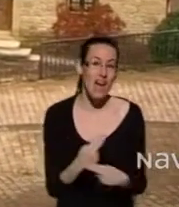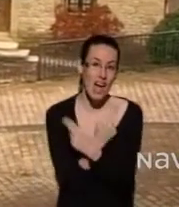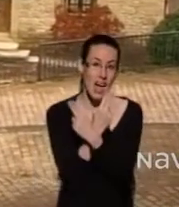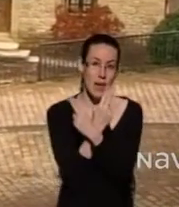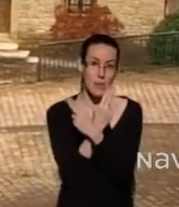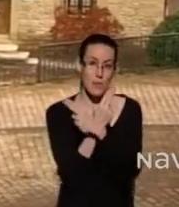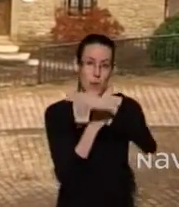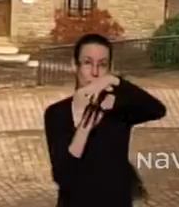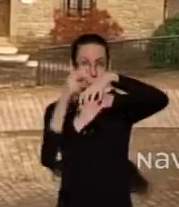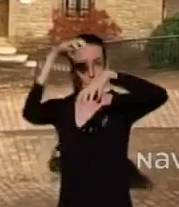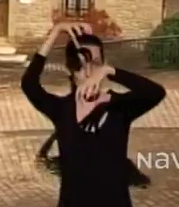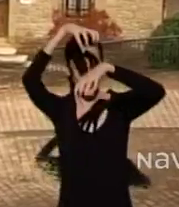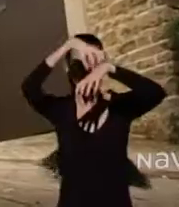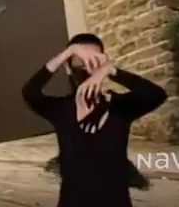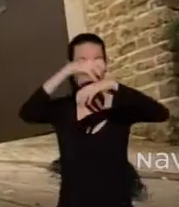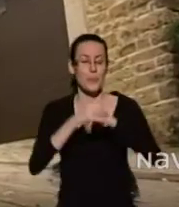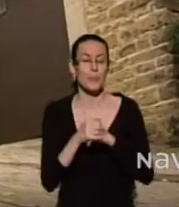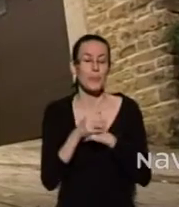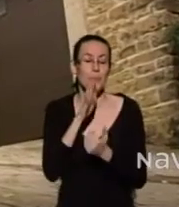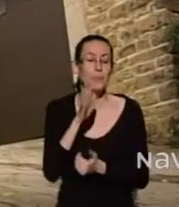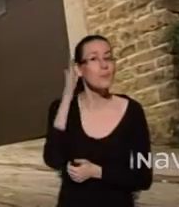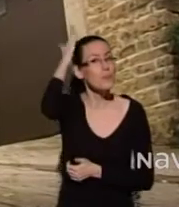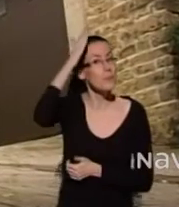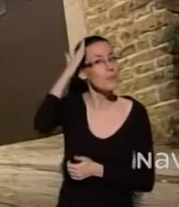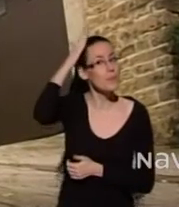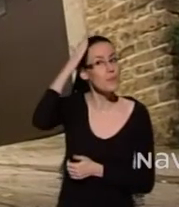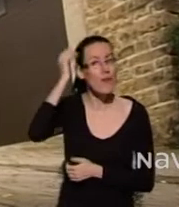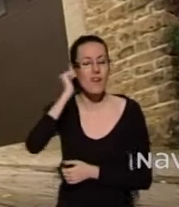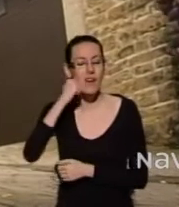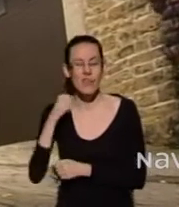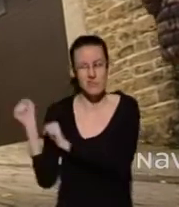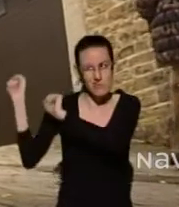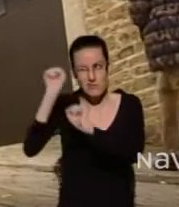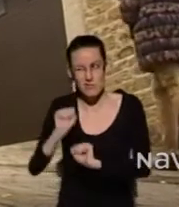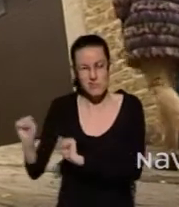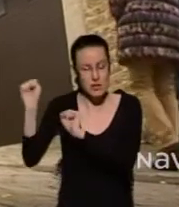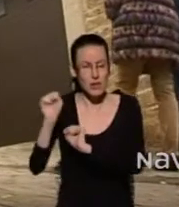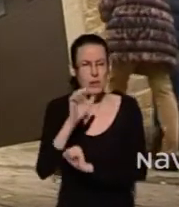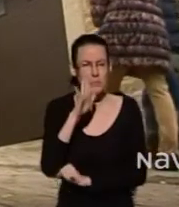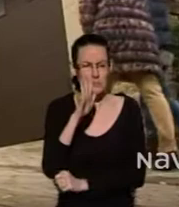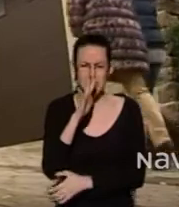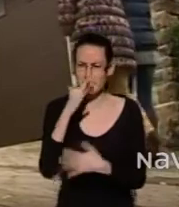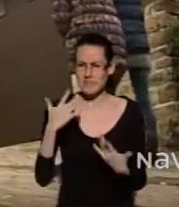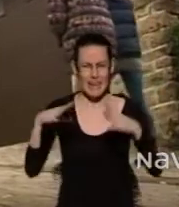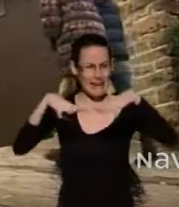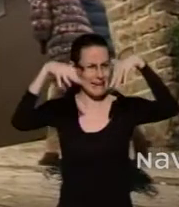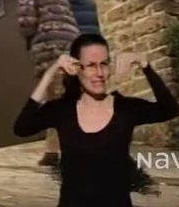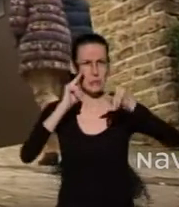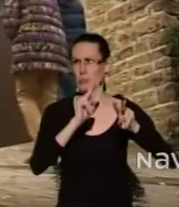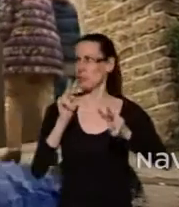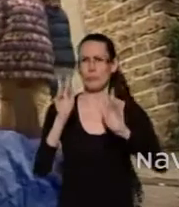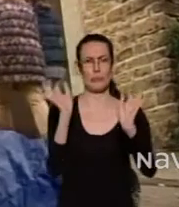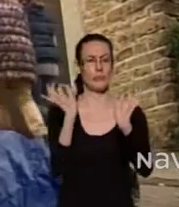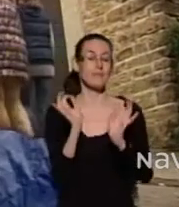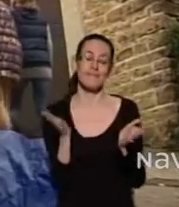Tenía que defender el reino de Navarra, sí, del reino de Aragón, sí, pero yo no veo castillos por ningún lado. Claro, porque no quedan. En el